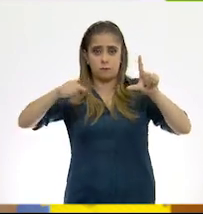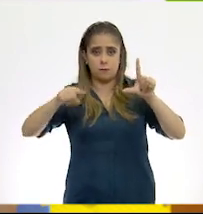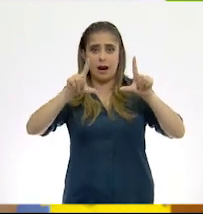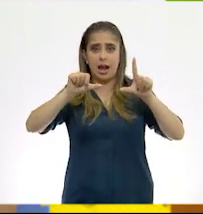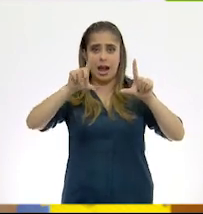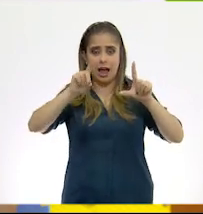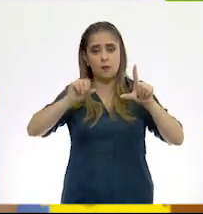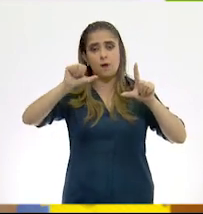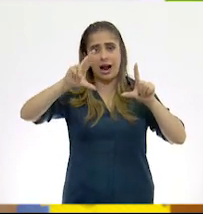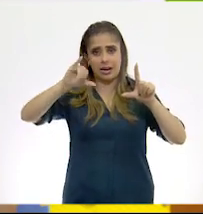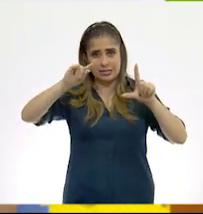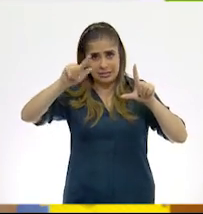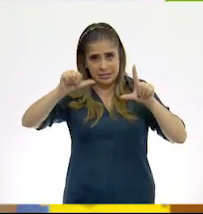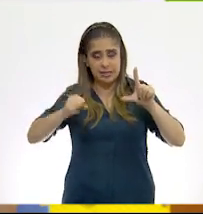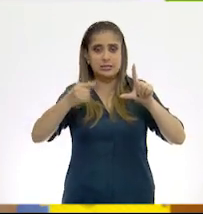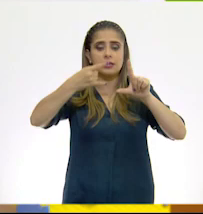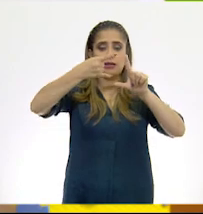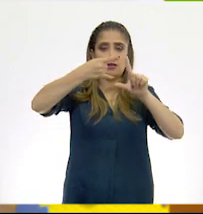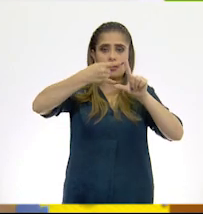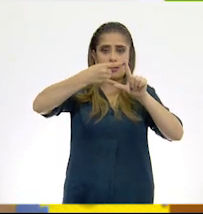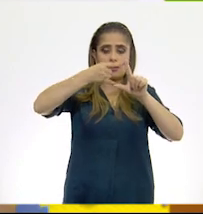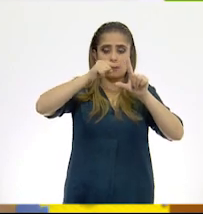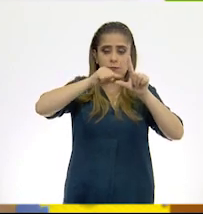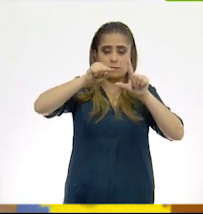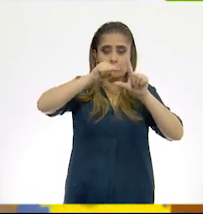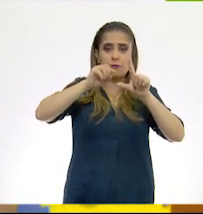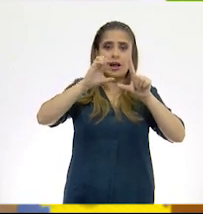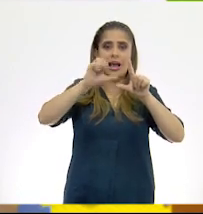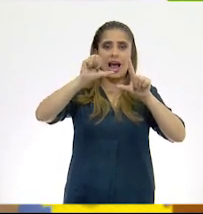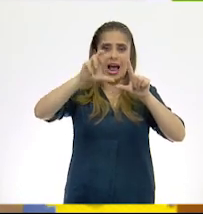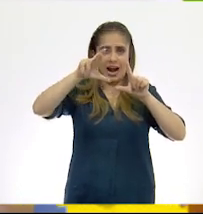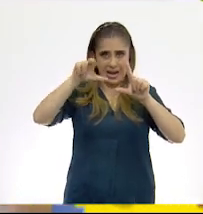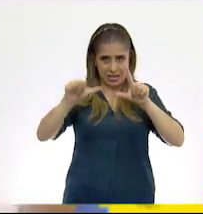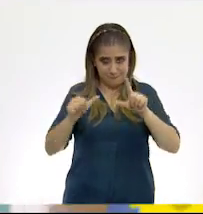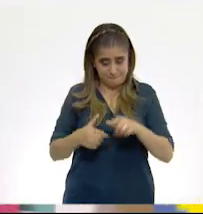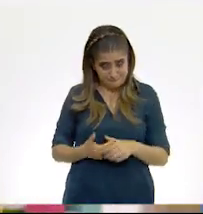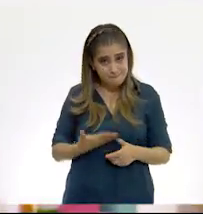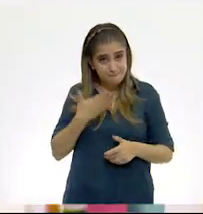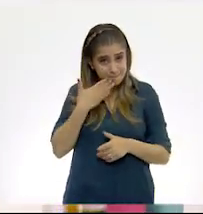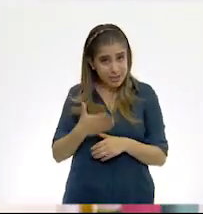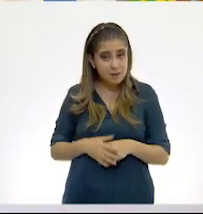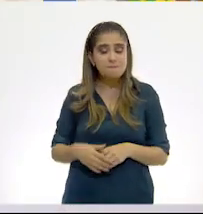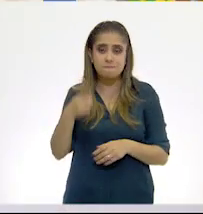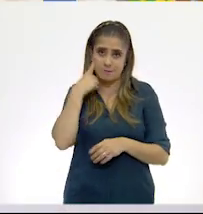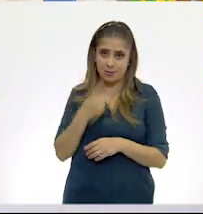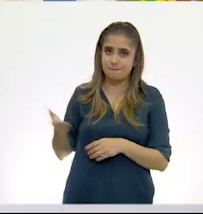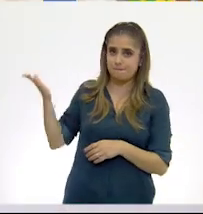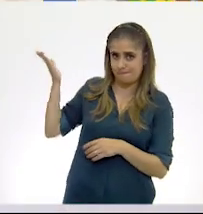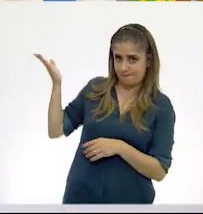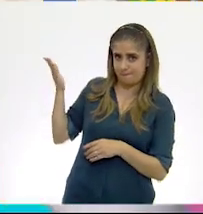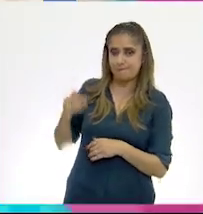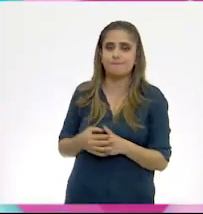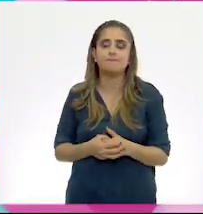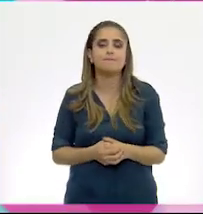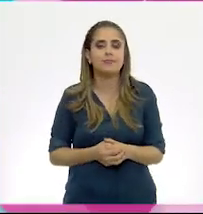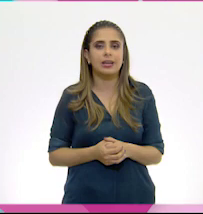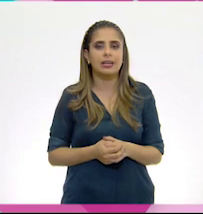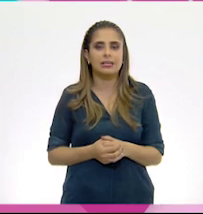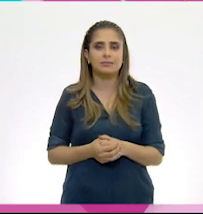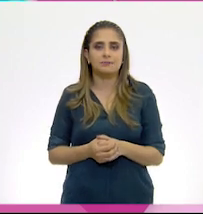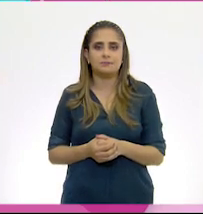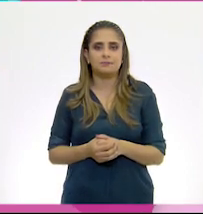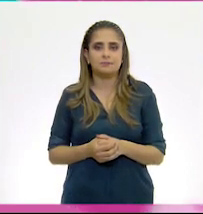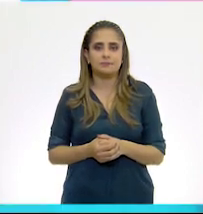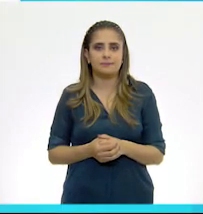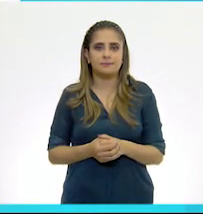aristas y tenemos una cara. ¿Qué les parece si lo observamos en la pantalla? A ver, vamos a verlo. Allí